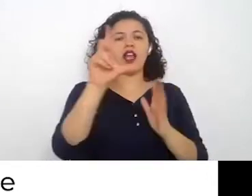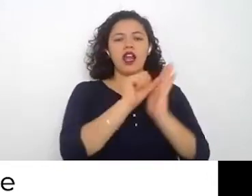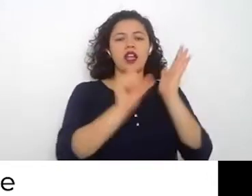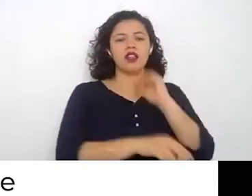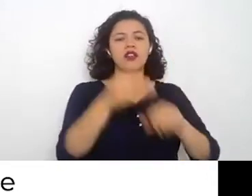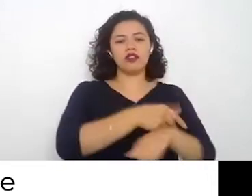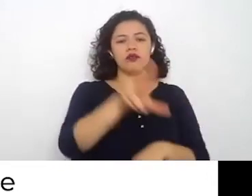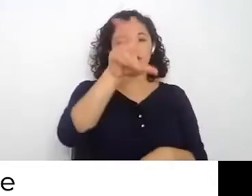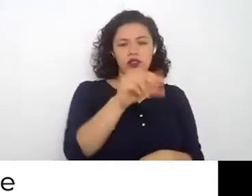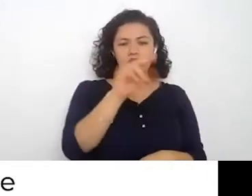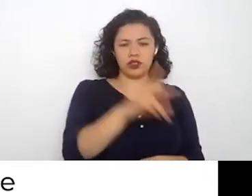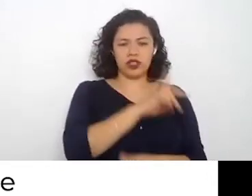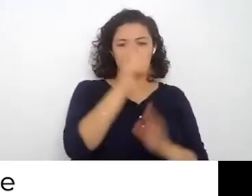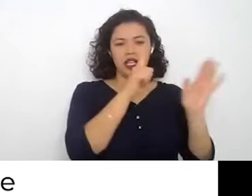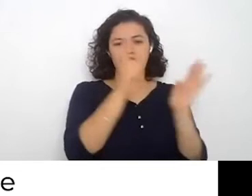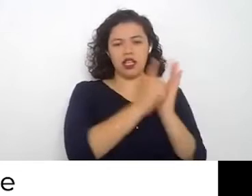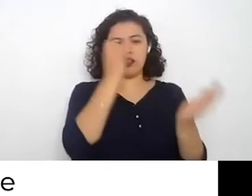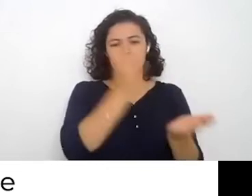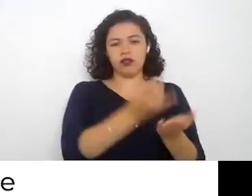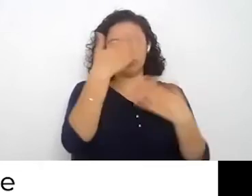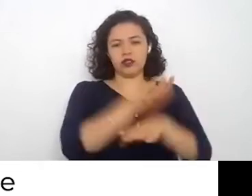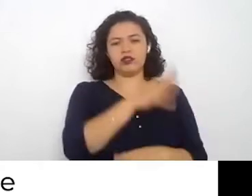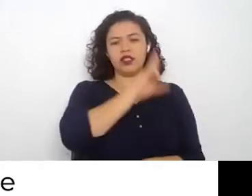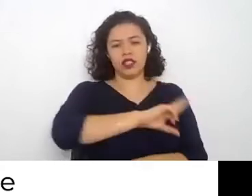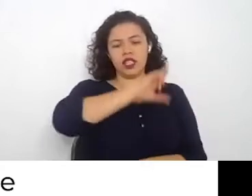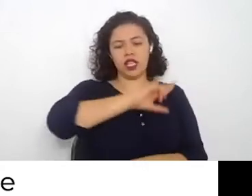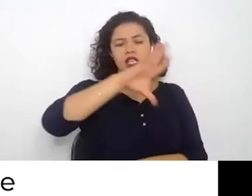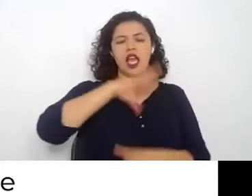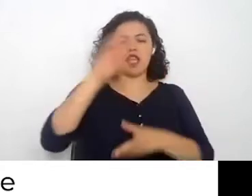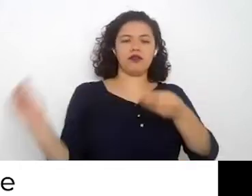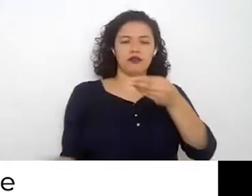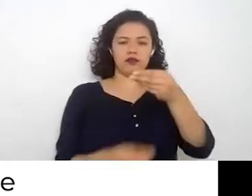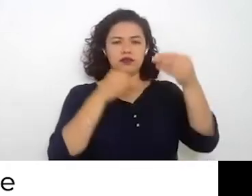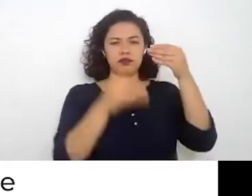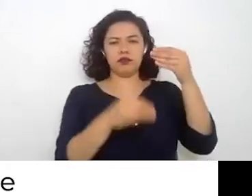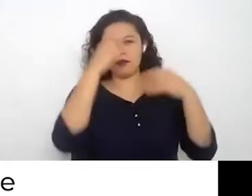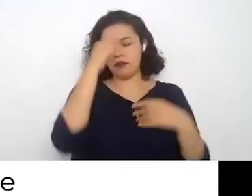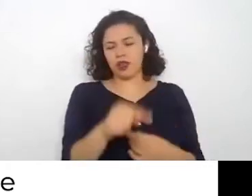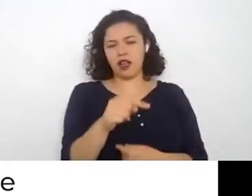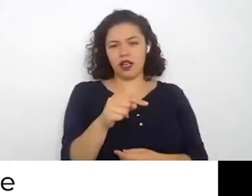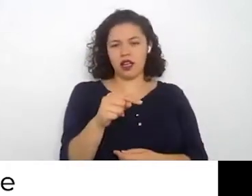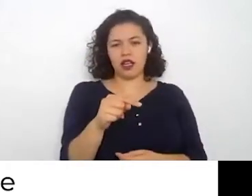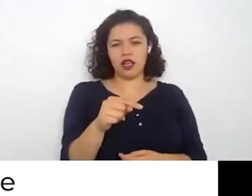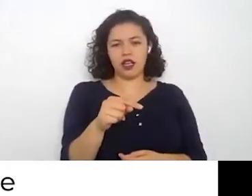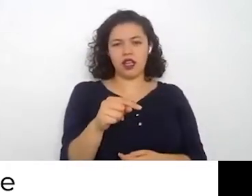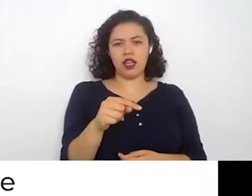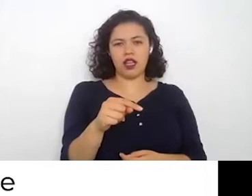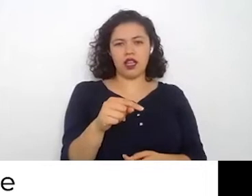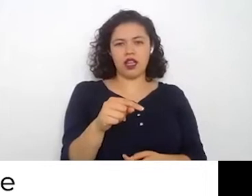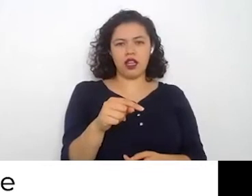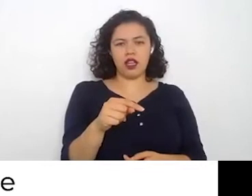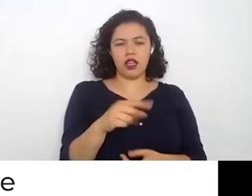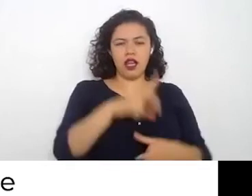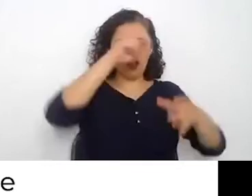hay crean este cambio, esta adición, con la finalidad de desalentar a las operaciones de las